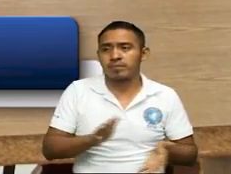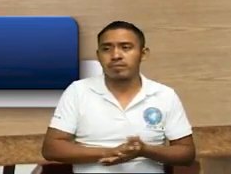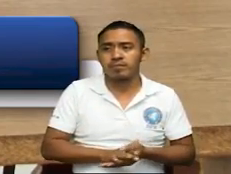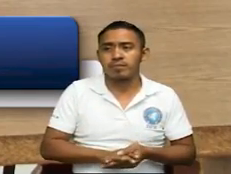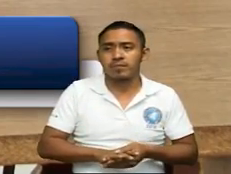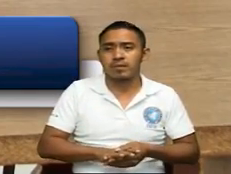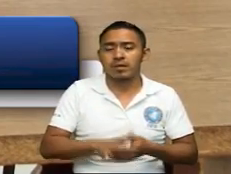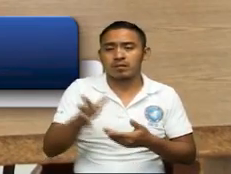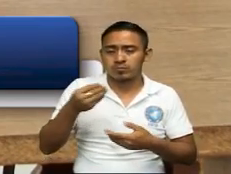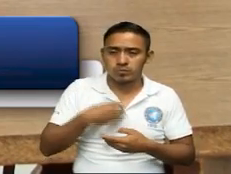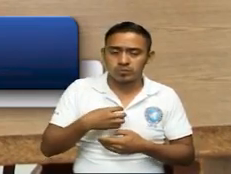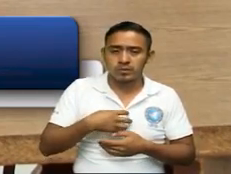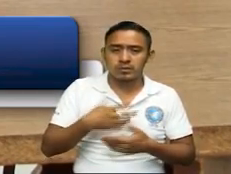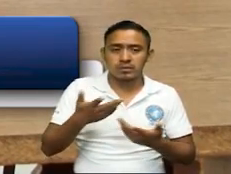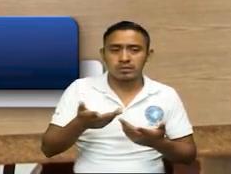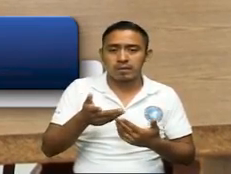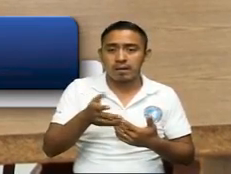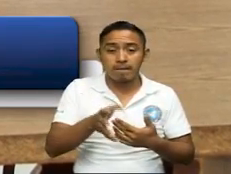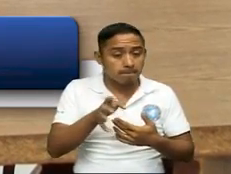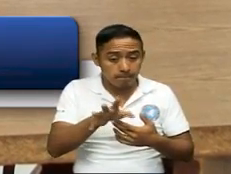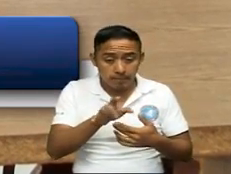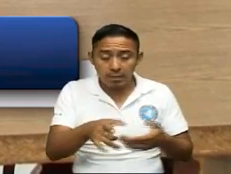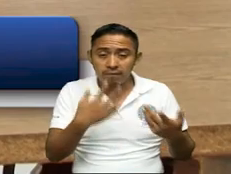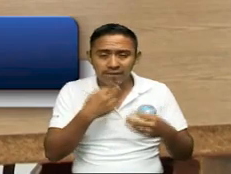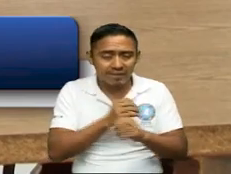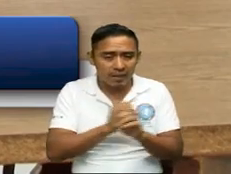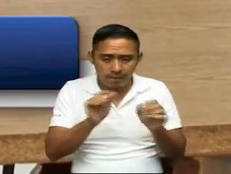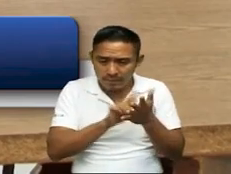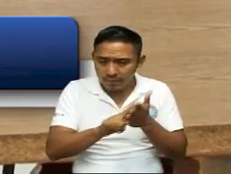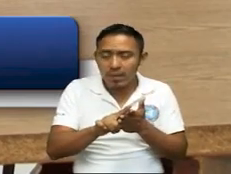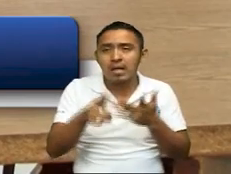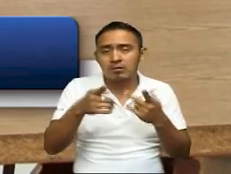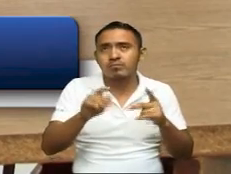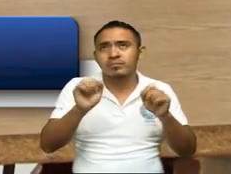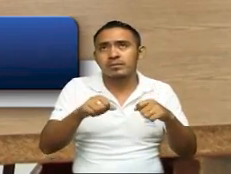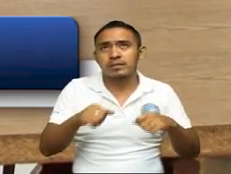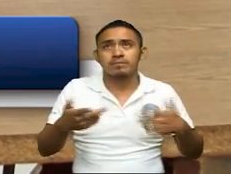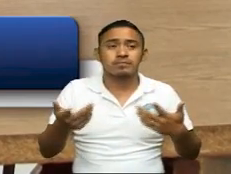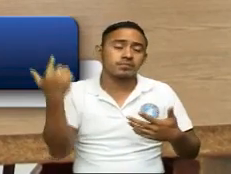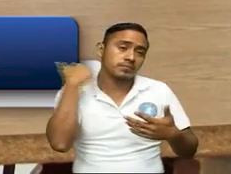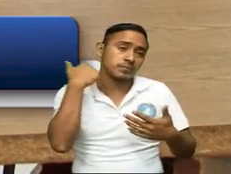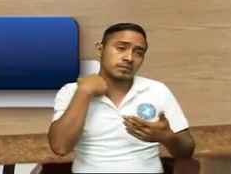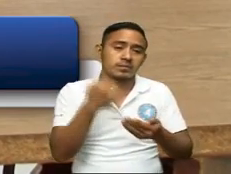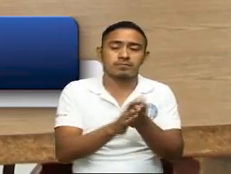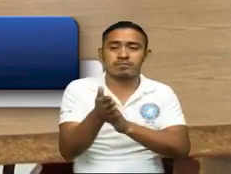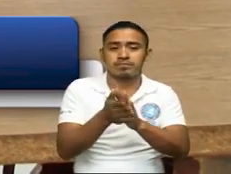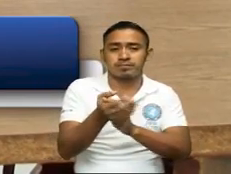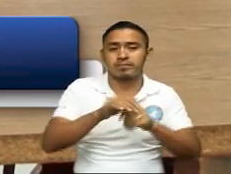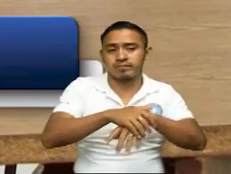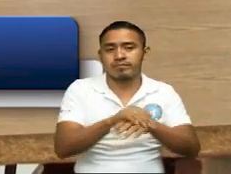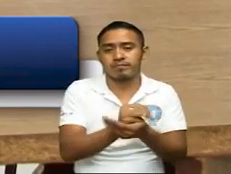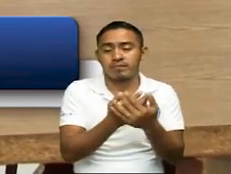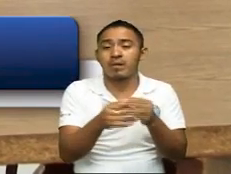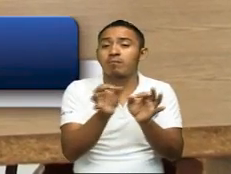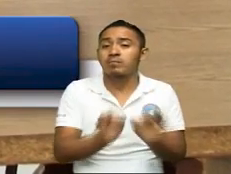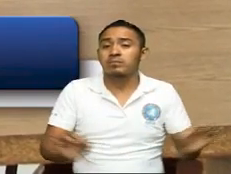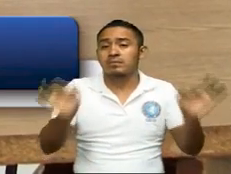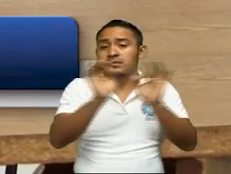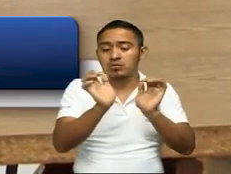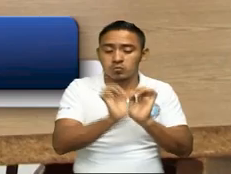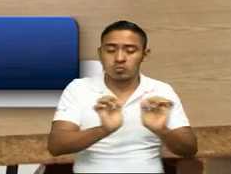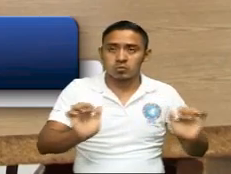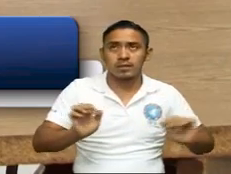como reservorio natural. Aunque el perro no ande ninguna lesión, ellos lo tienen generalmente. Por eso es importante siempre el lavado de manos, es muy importante en los niños. ¿Ya? Okay.